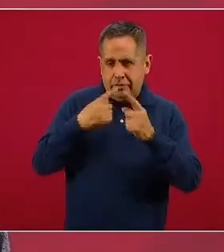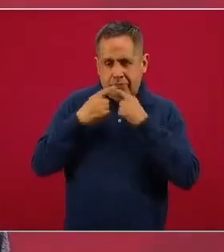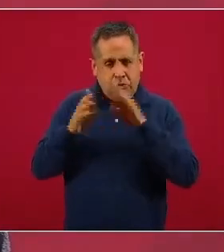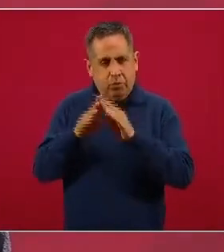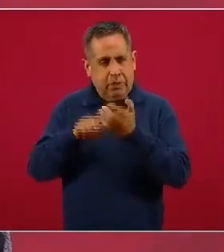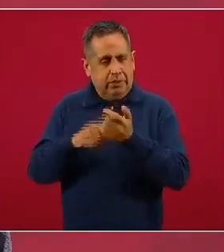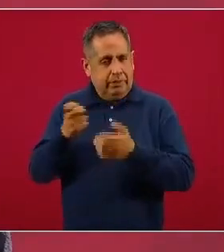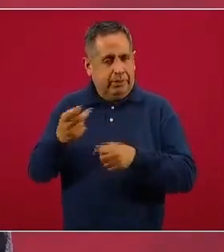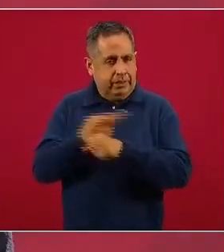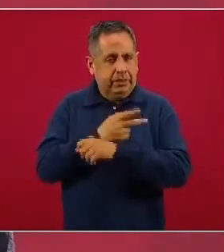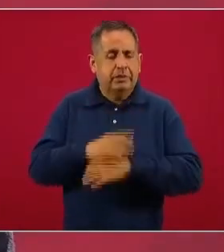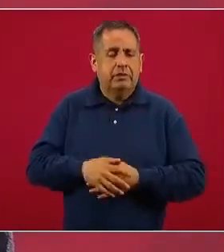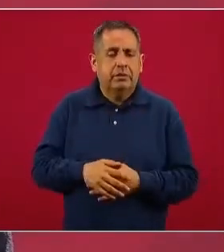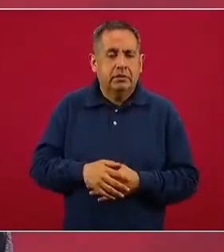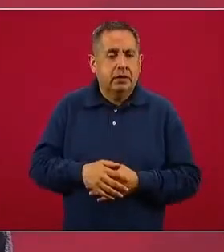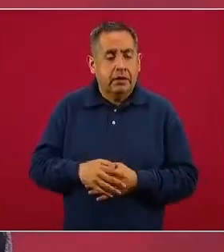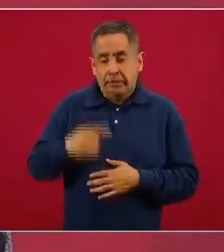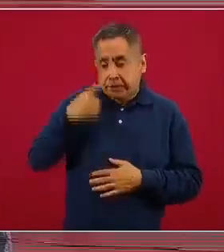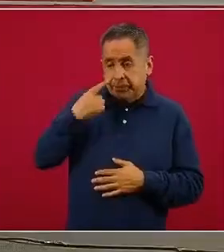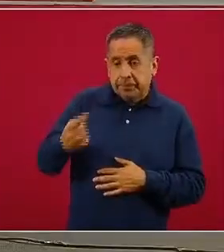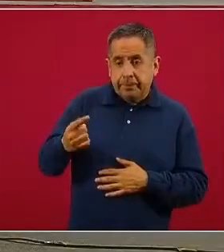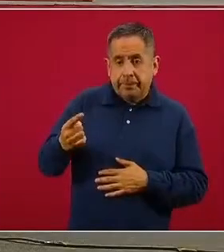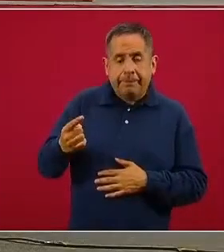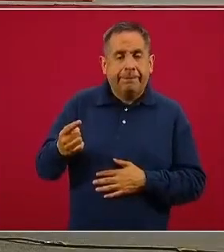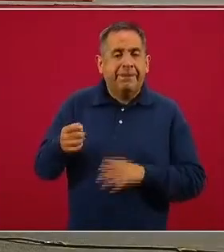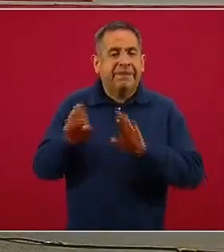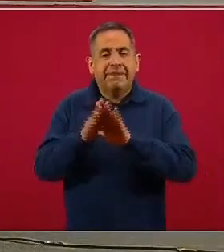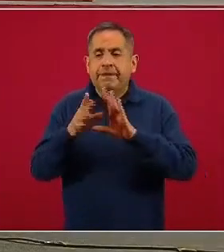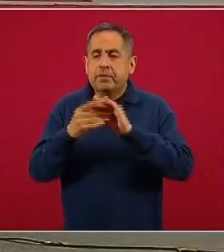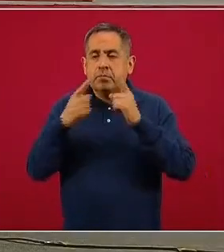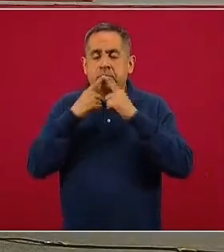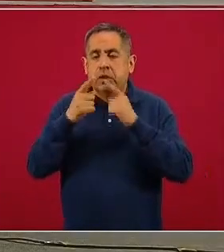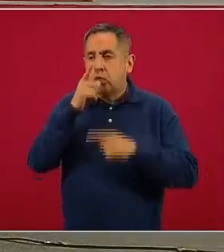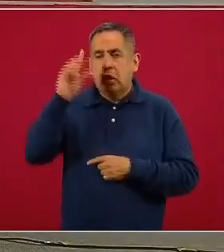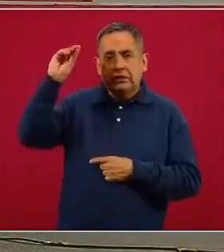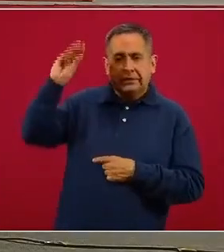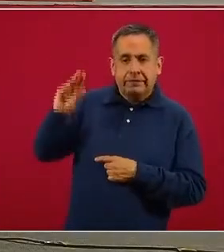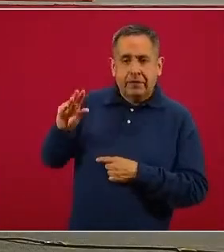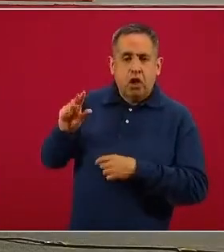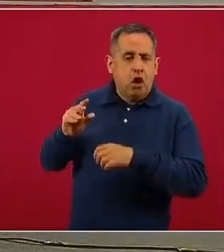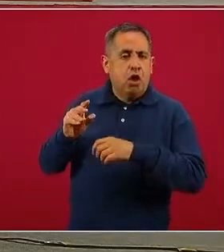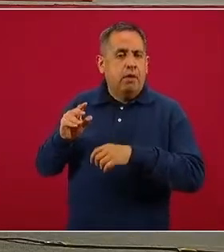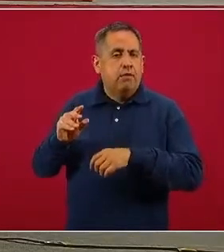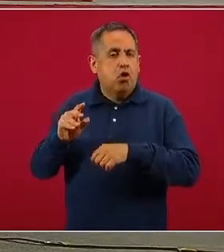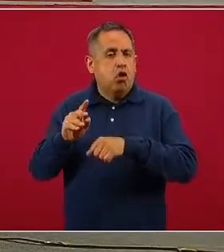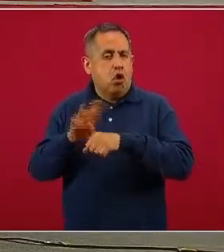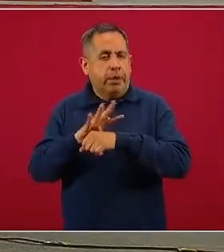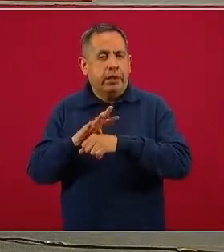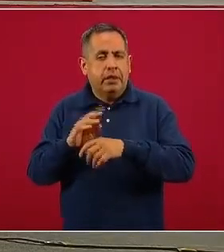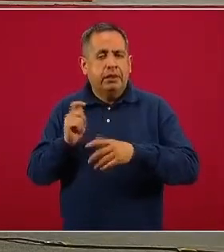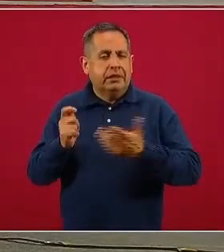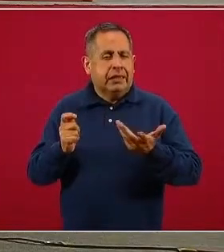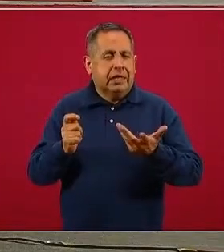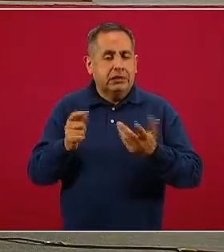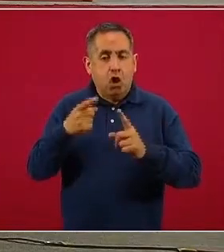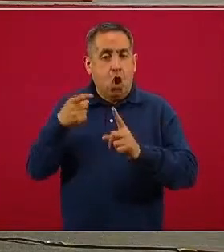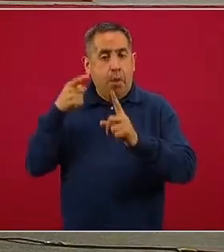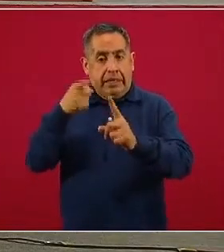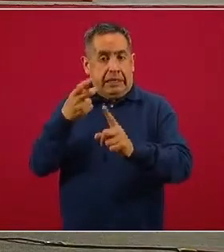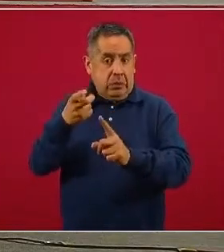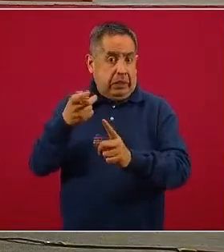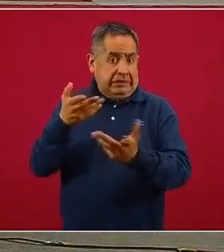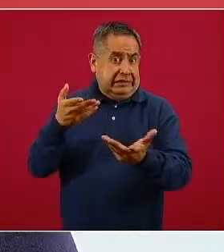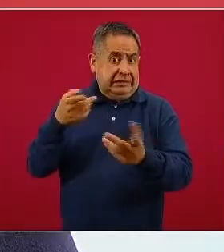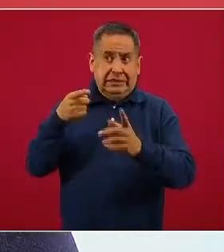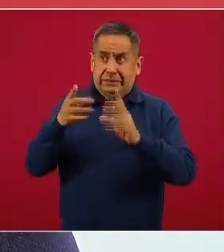esto suceda, las podemos ver precisamente representadas en el semáforo de riesgo COVID, dado que es uno de sus objetivos